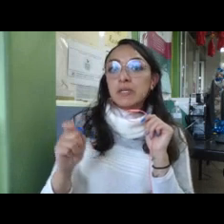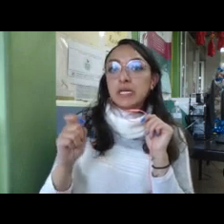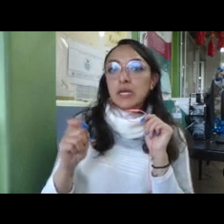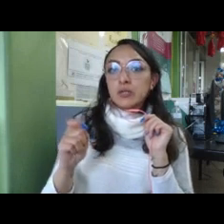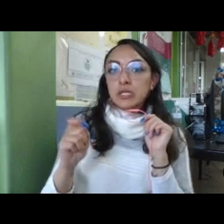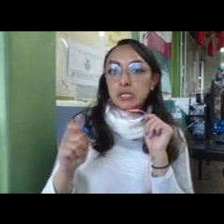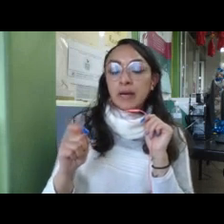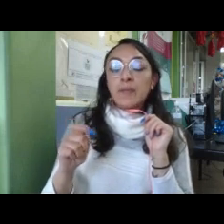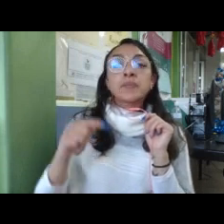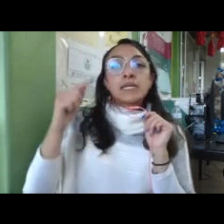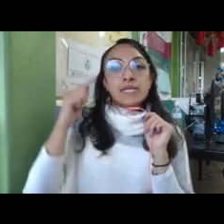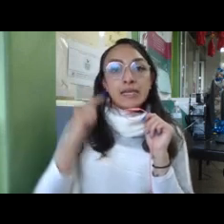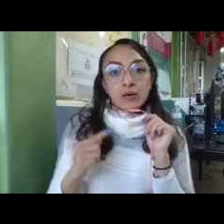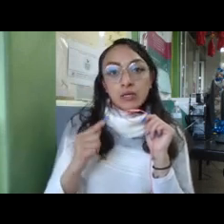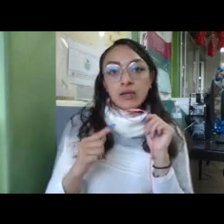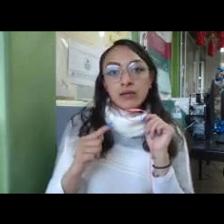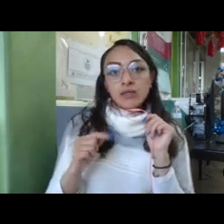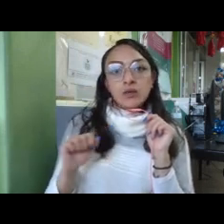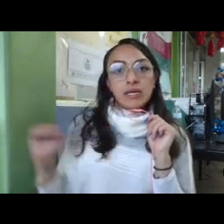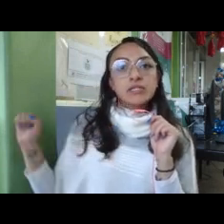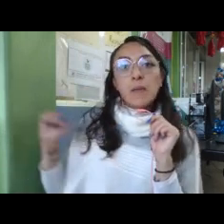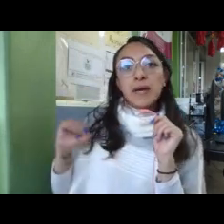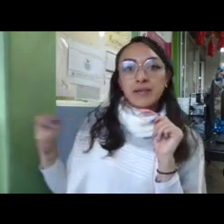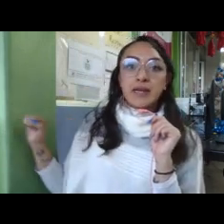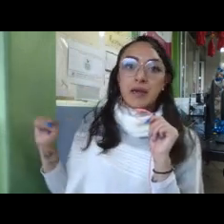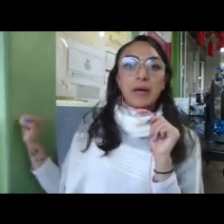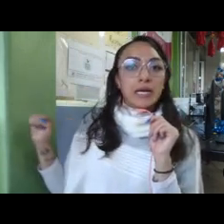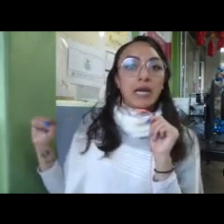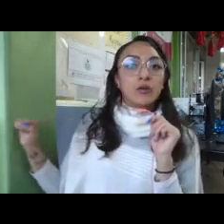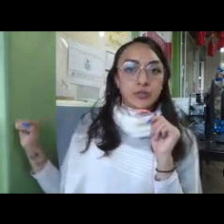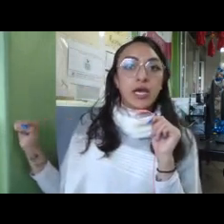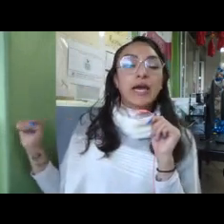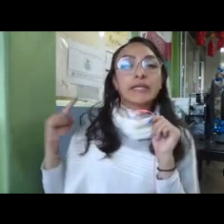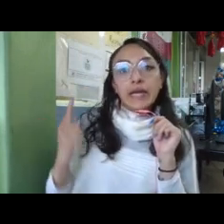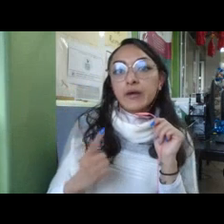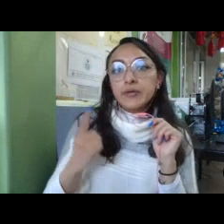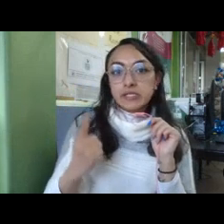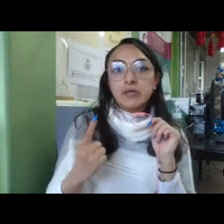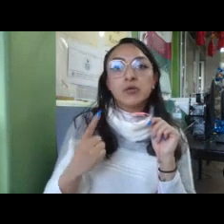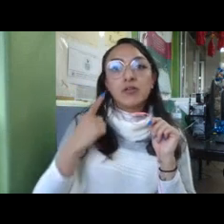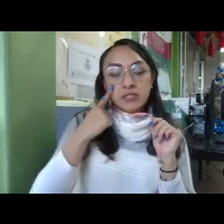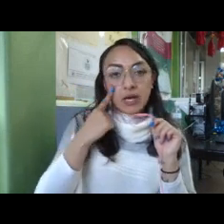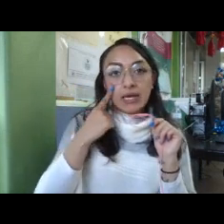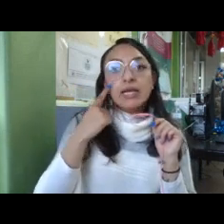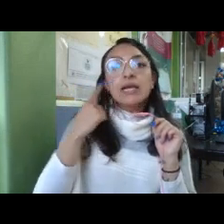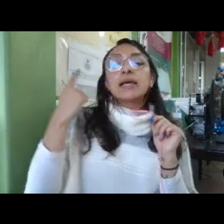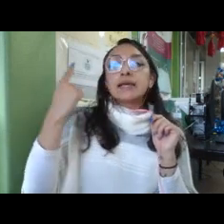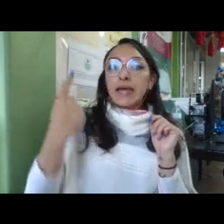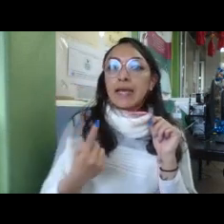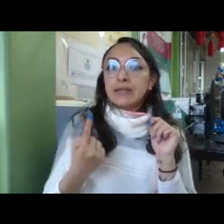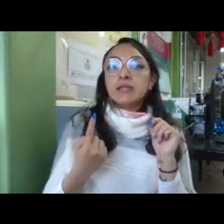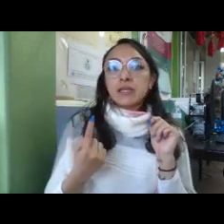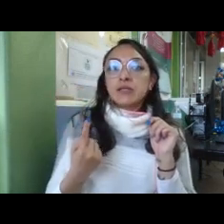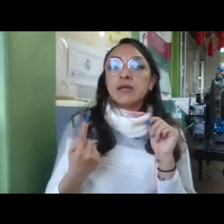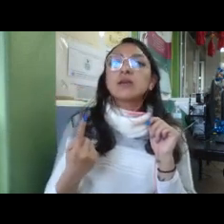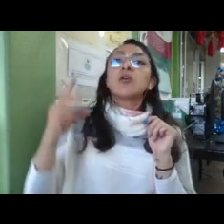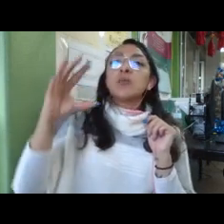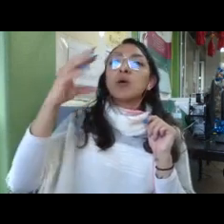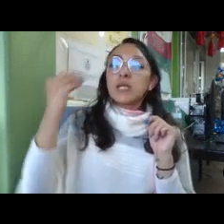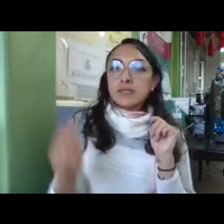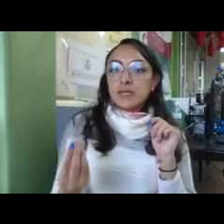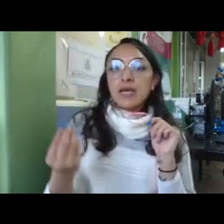con discapacidad auditiva se dé cuenta de eso es prender y apagar la luz, generar un estímulo visual que él